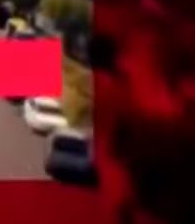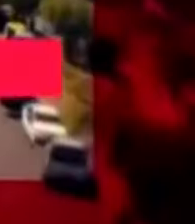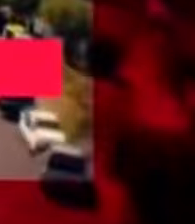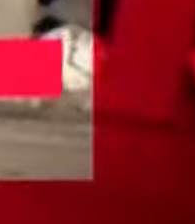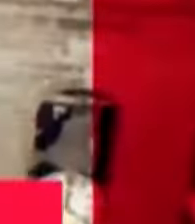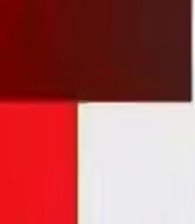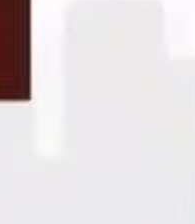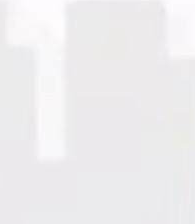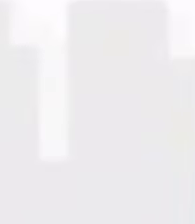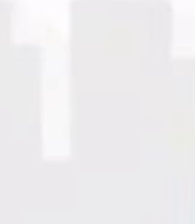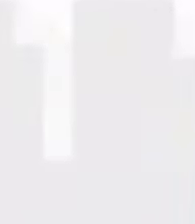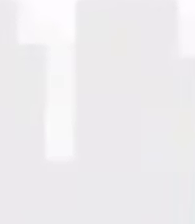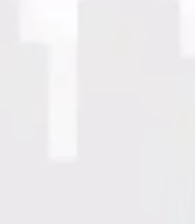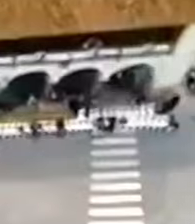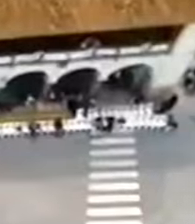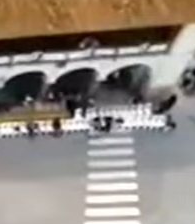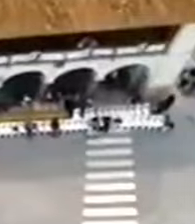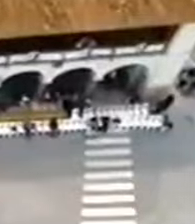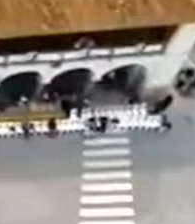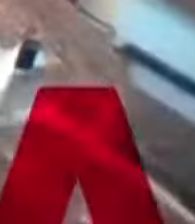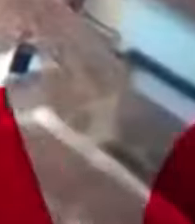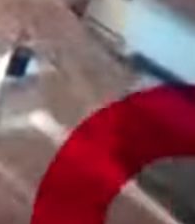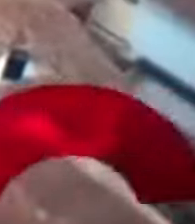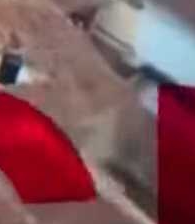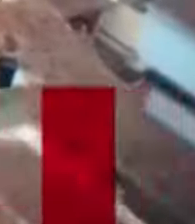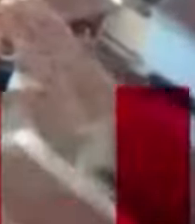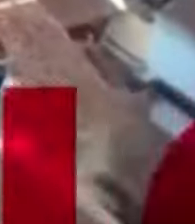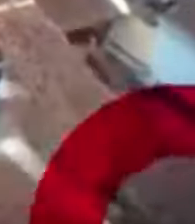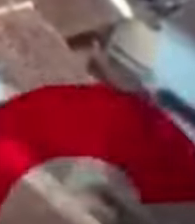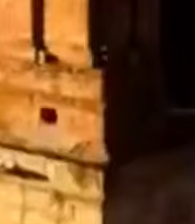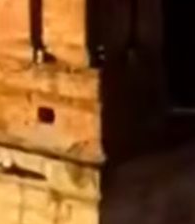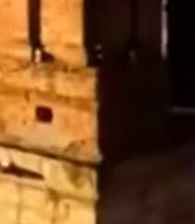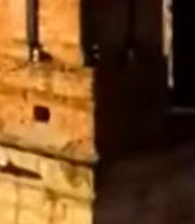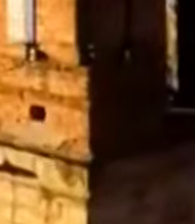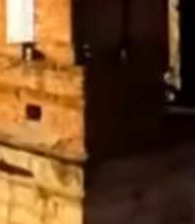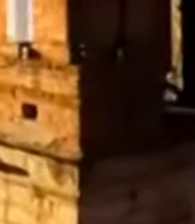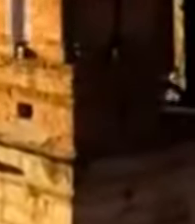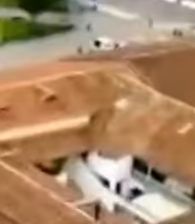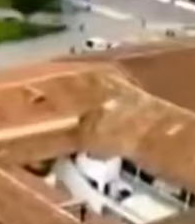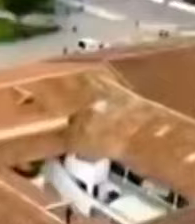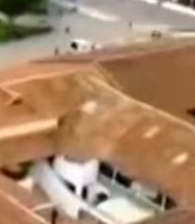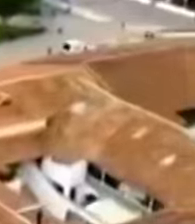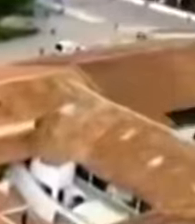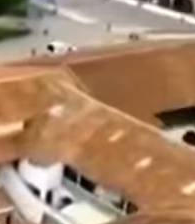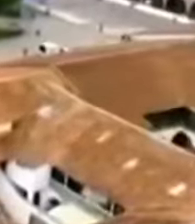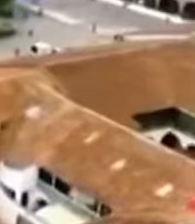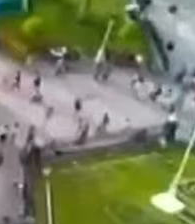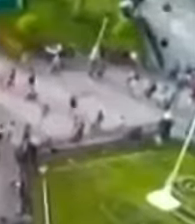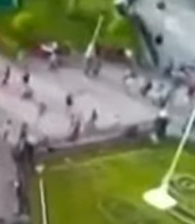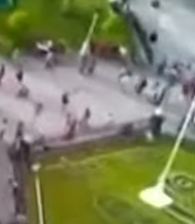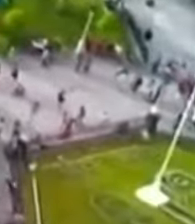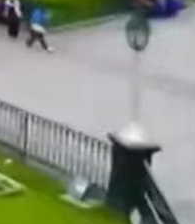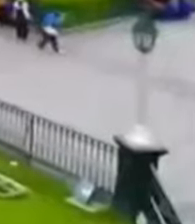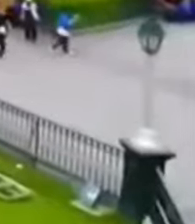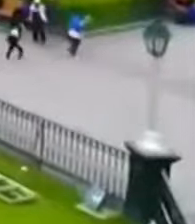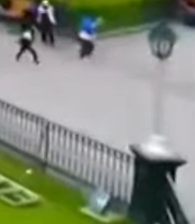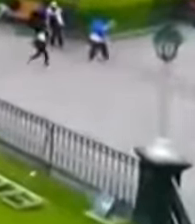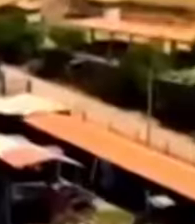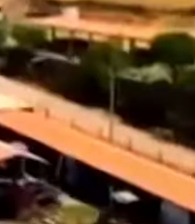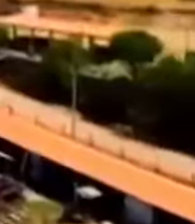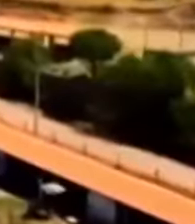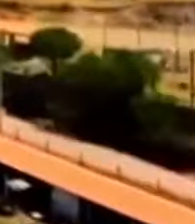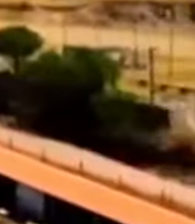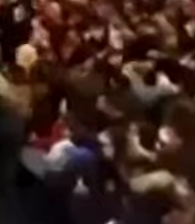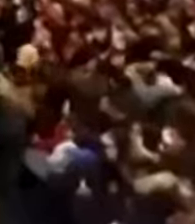Este sábado, Habla Perú, en vivo, desde Ayacucho, ciudad señorial, de bella arquitectura,